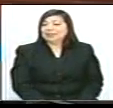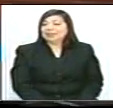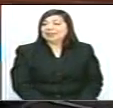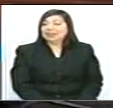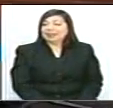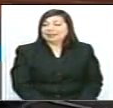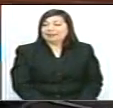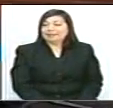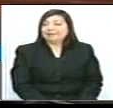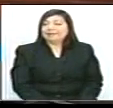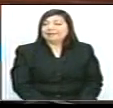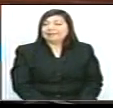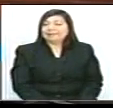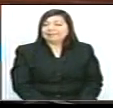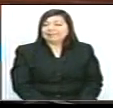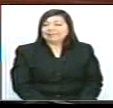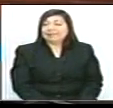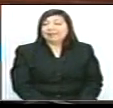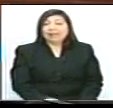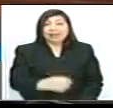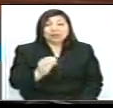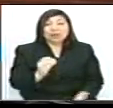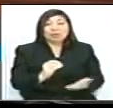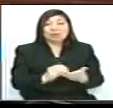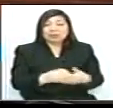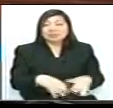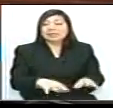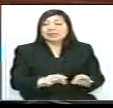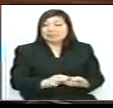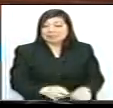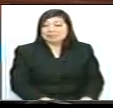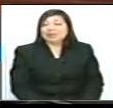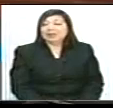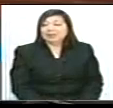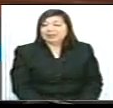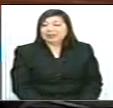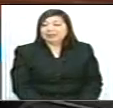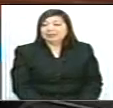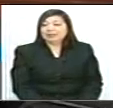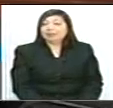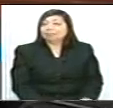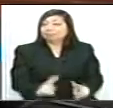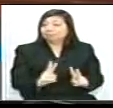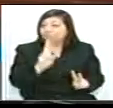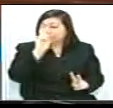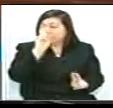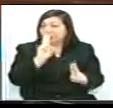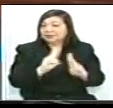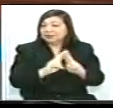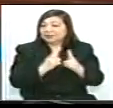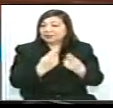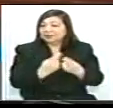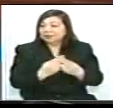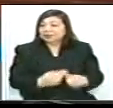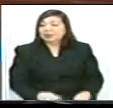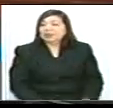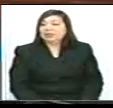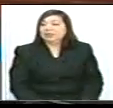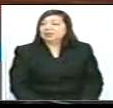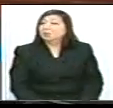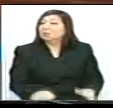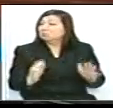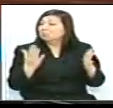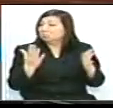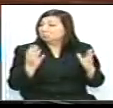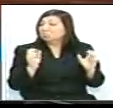Para que concluya, congresista. Creo que eso es una mala señal, señora presidenta. Respetamos esa reunión, creo que hay que aplaudirla,